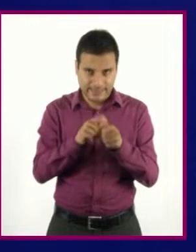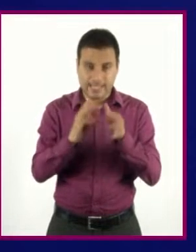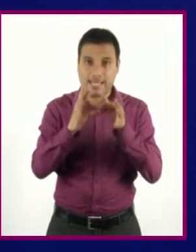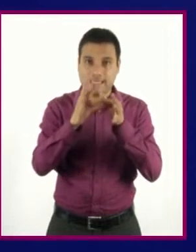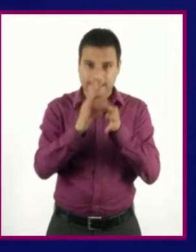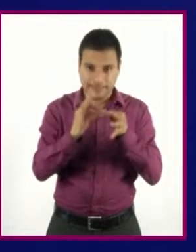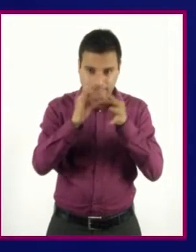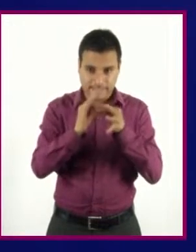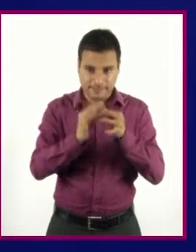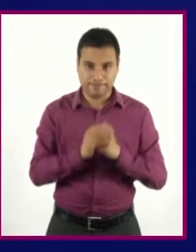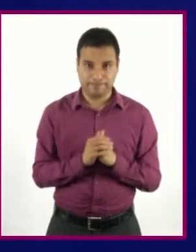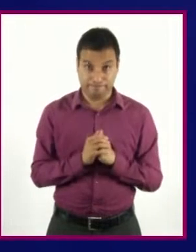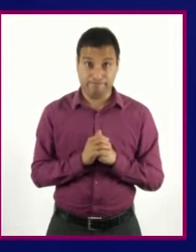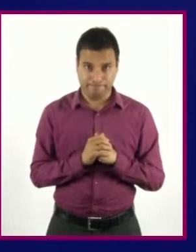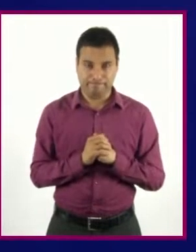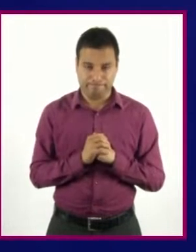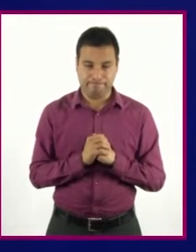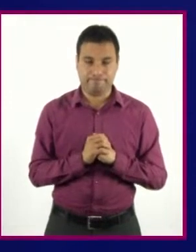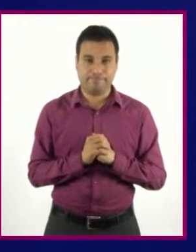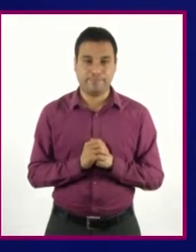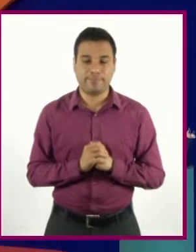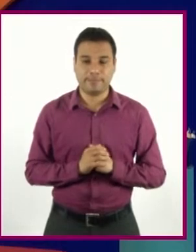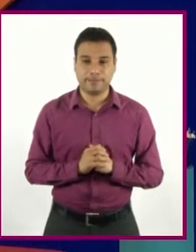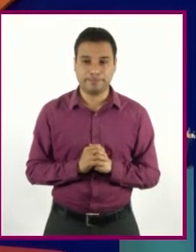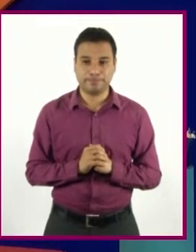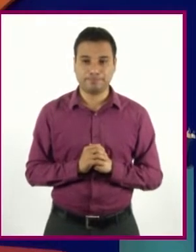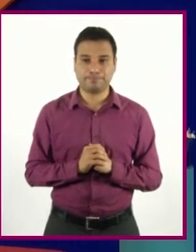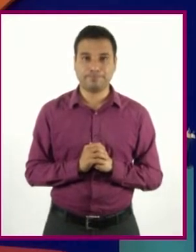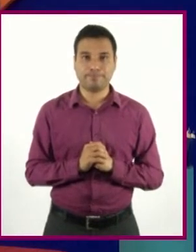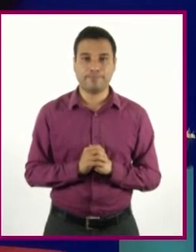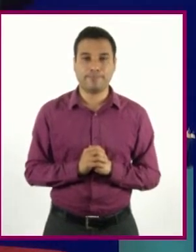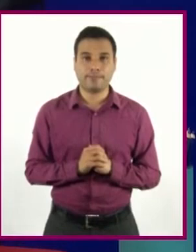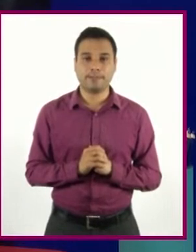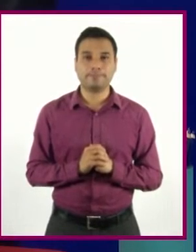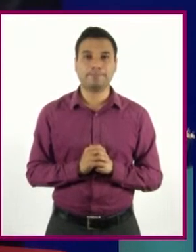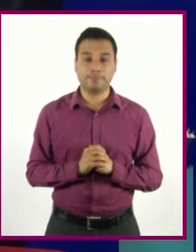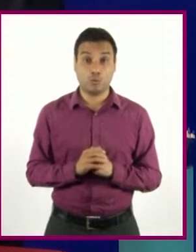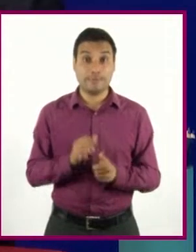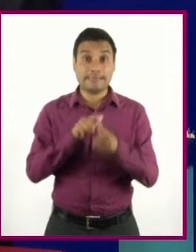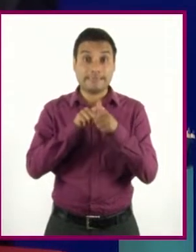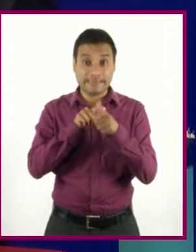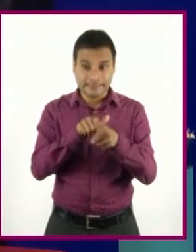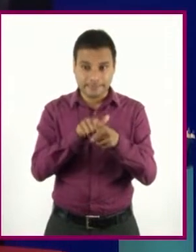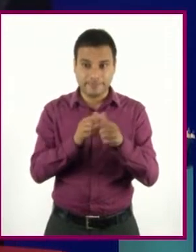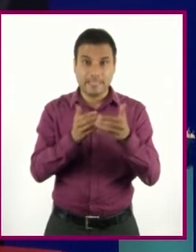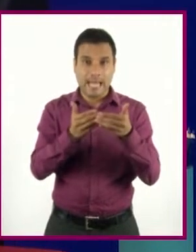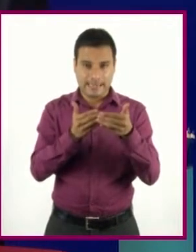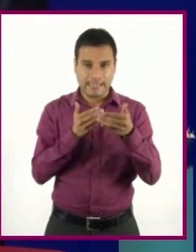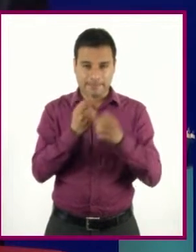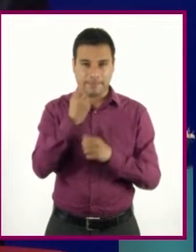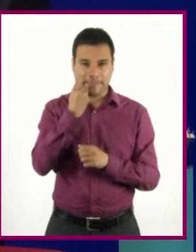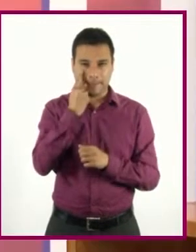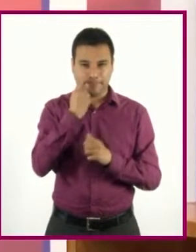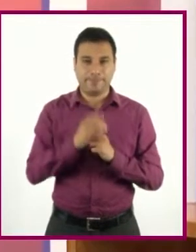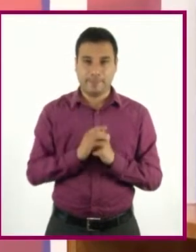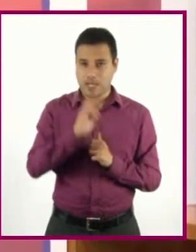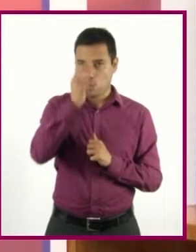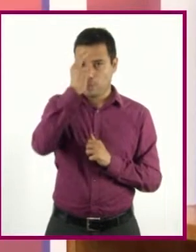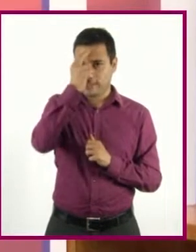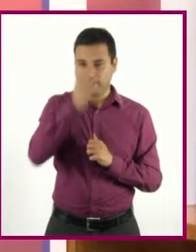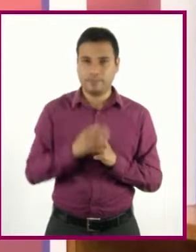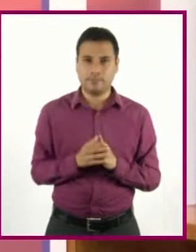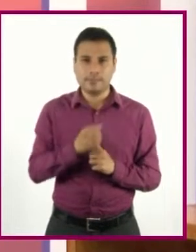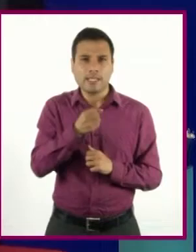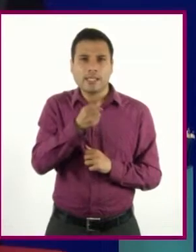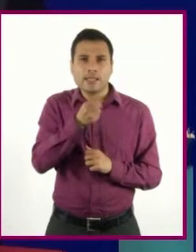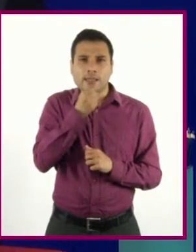analizando más al respecto en los próximos minutos. Pero antes de continuar, recordemos brevemente lo que es